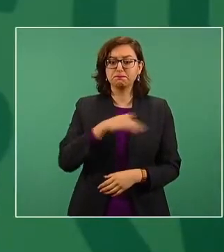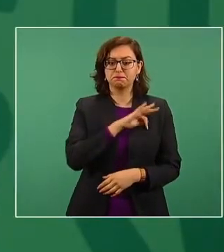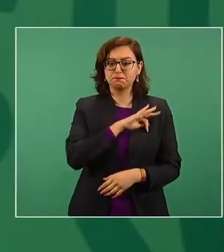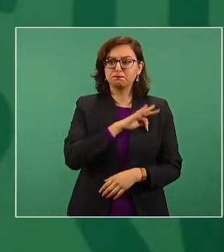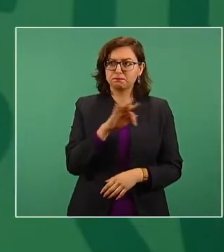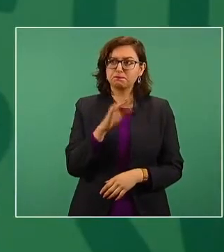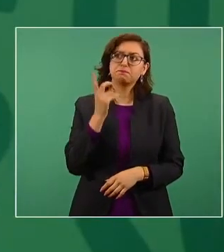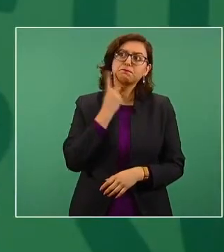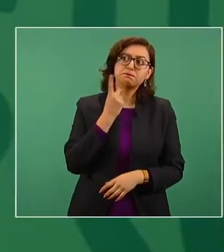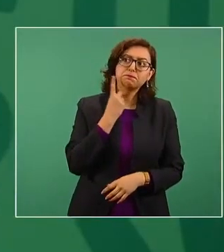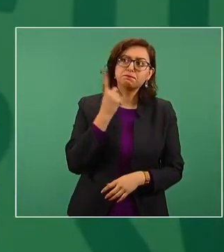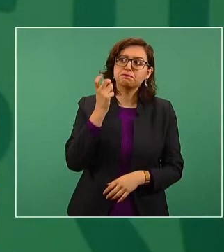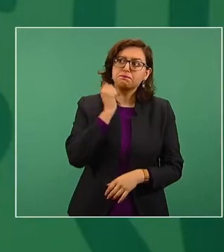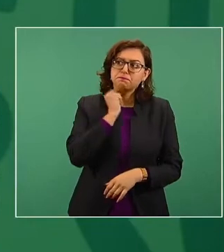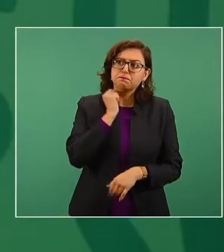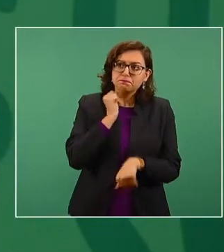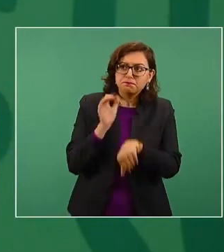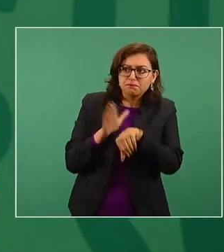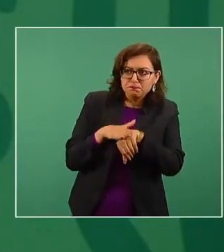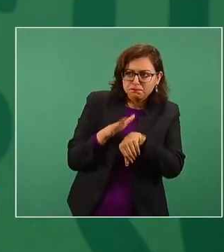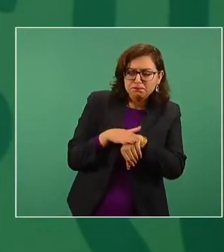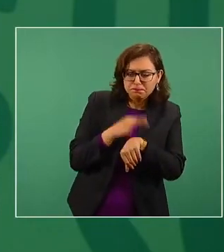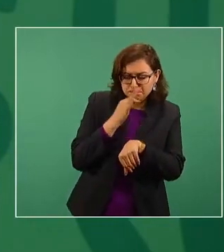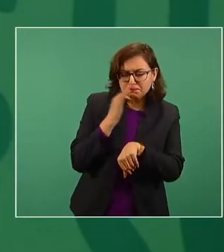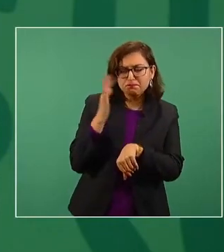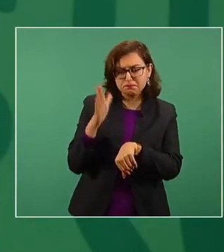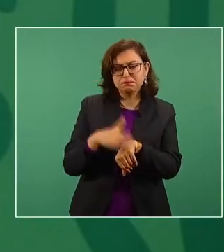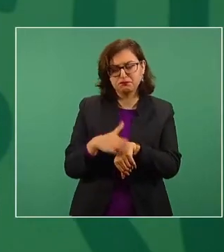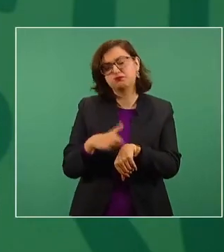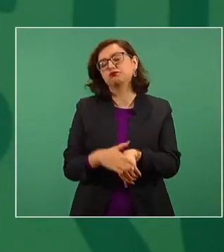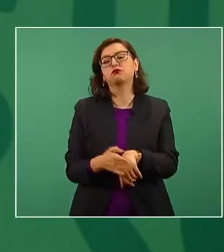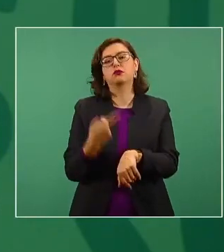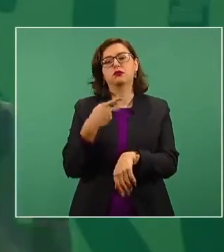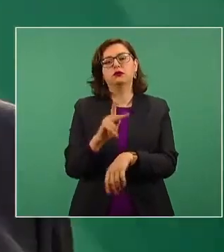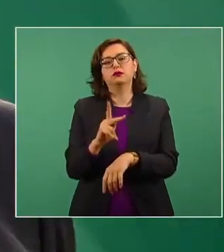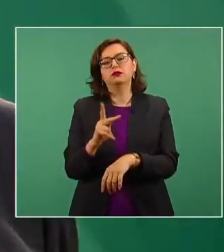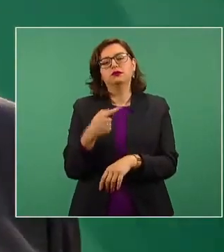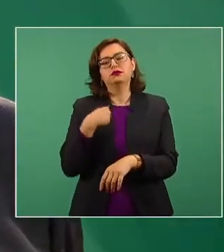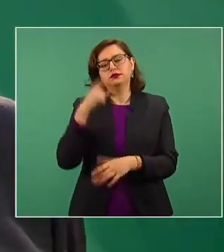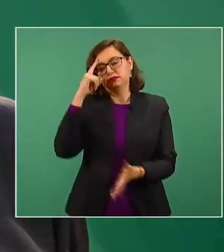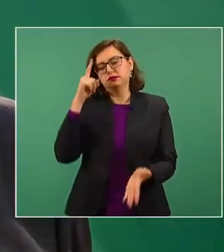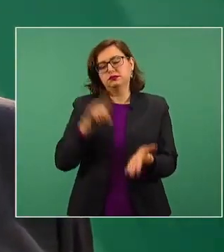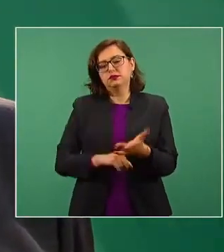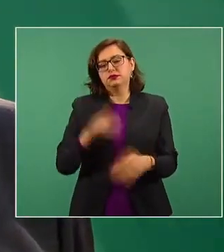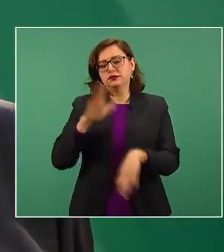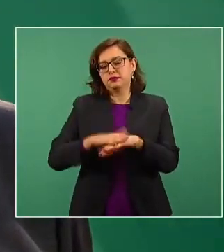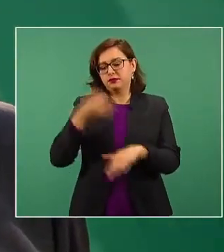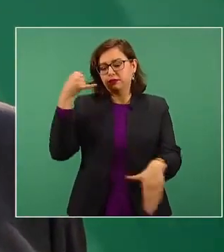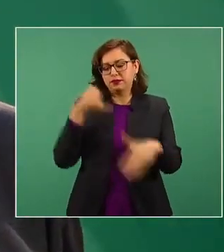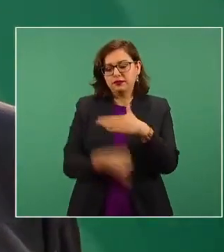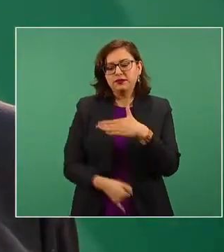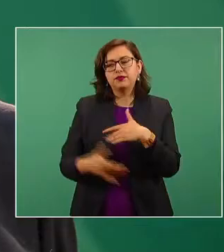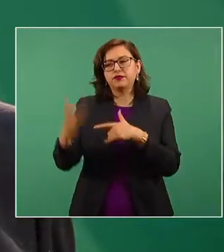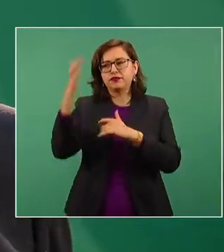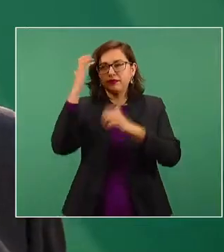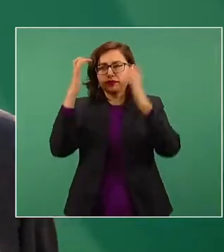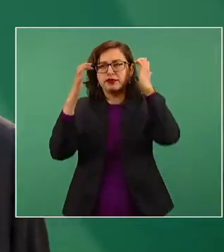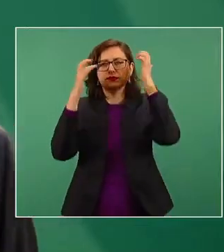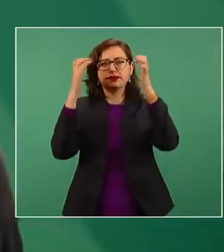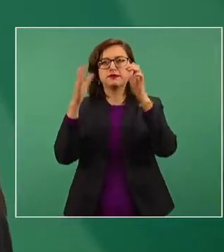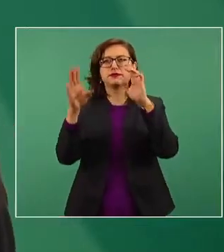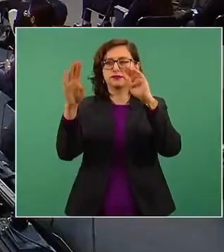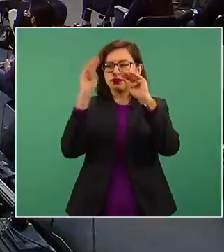análisis sobre este tema, más que ahora lo estás